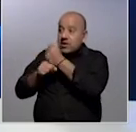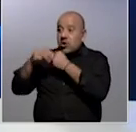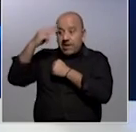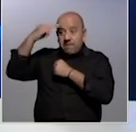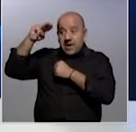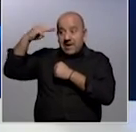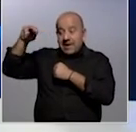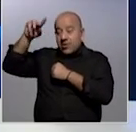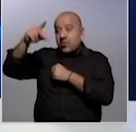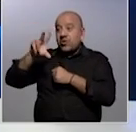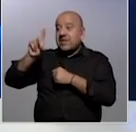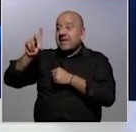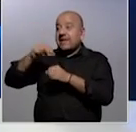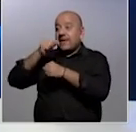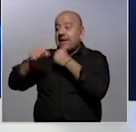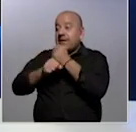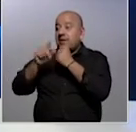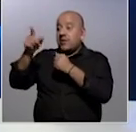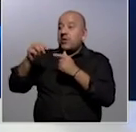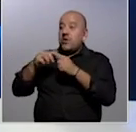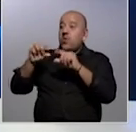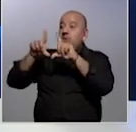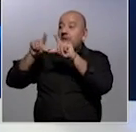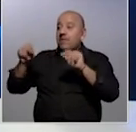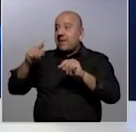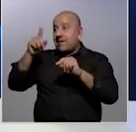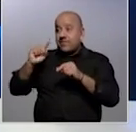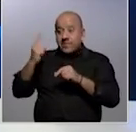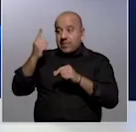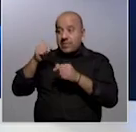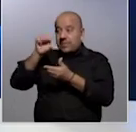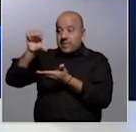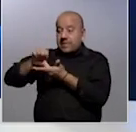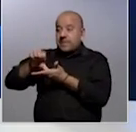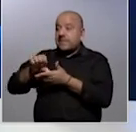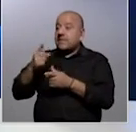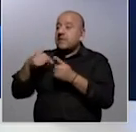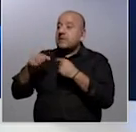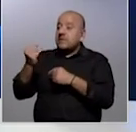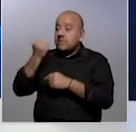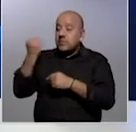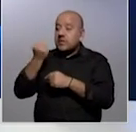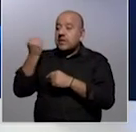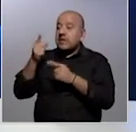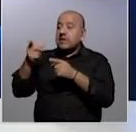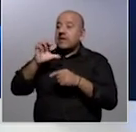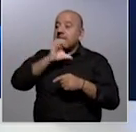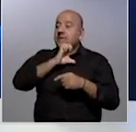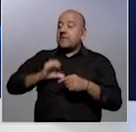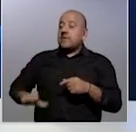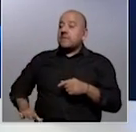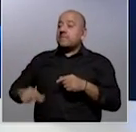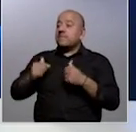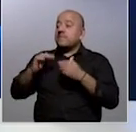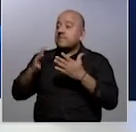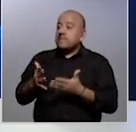30 guatemala es de los primeros y es muy importante que el estado el estado pero esto ya estoy